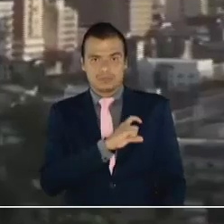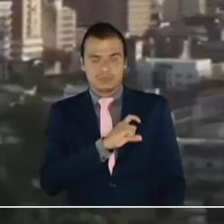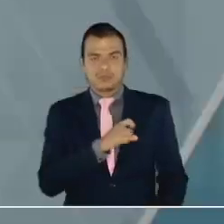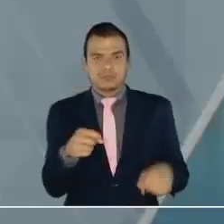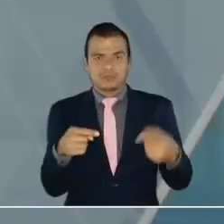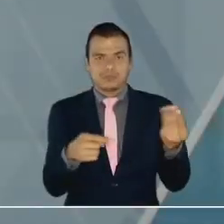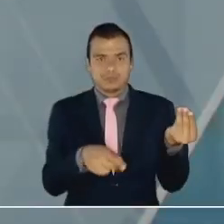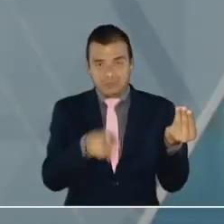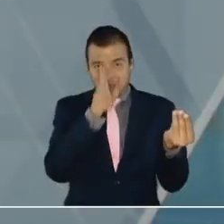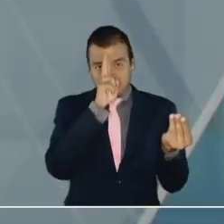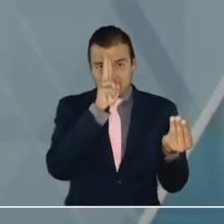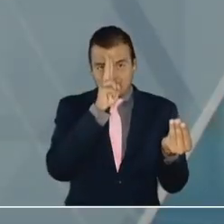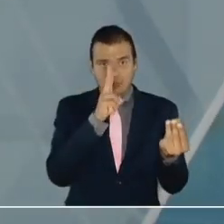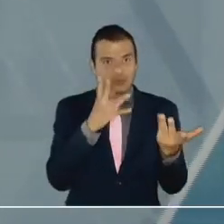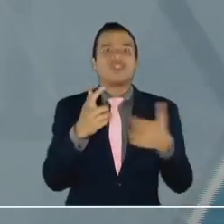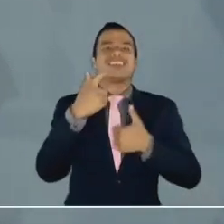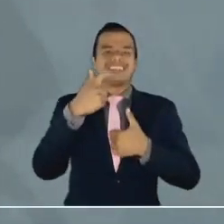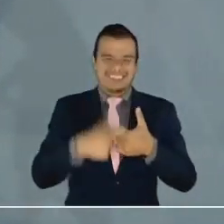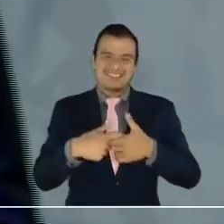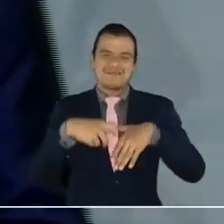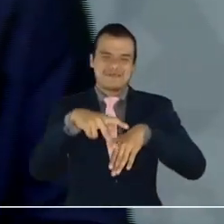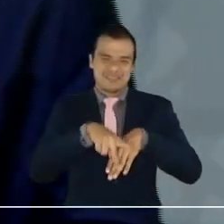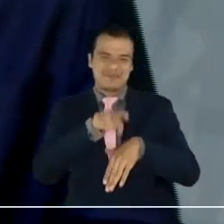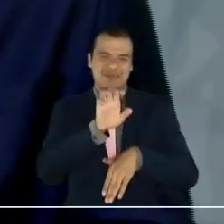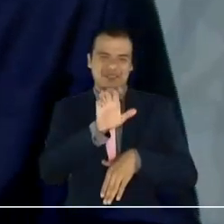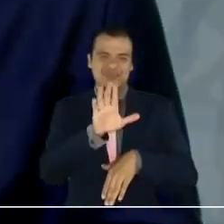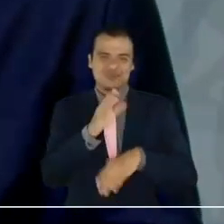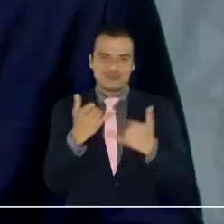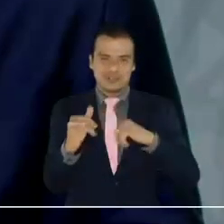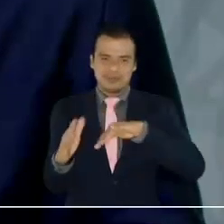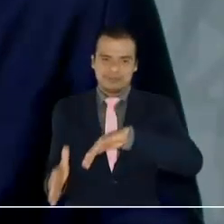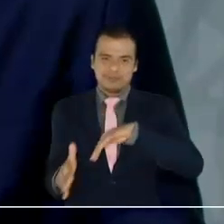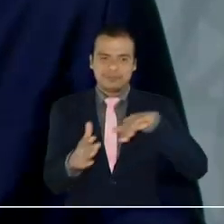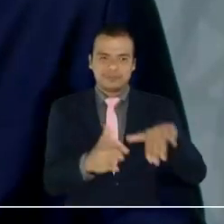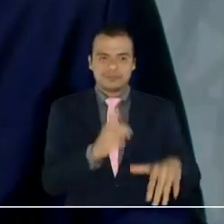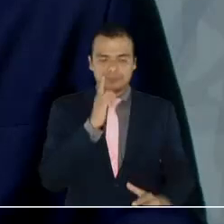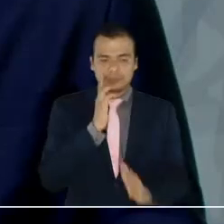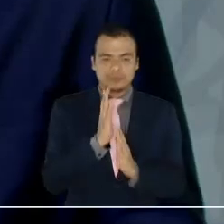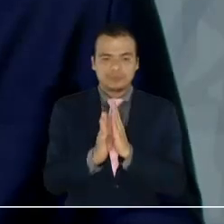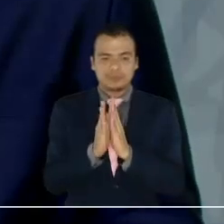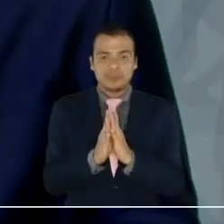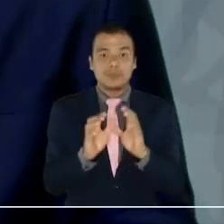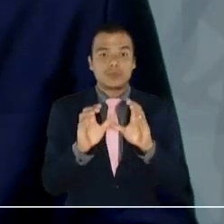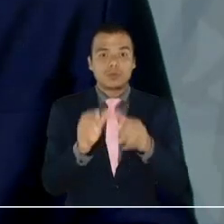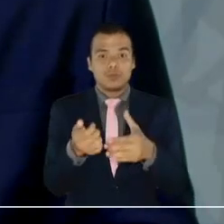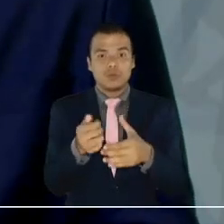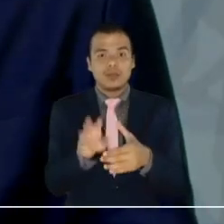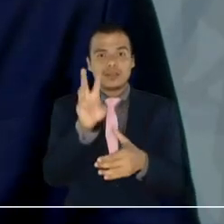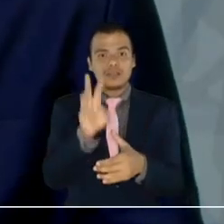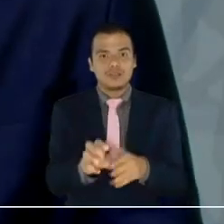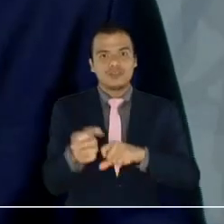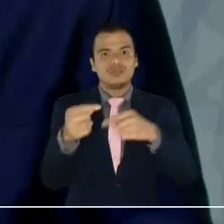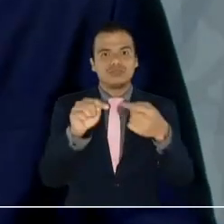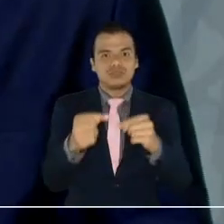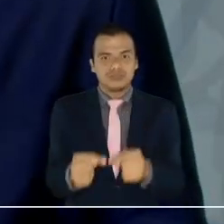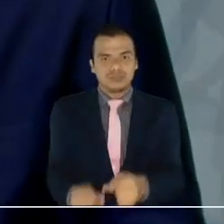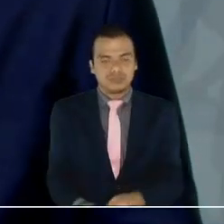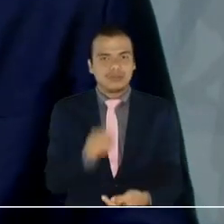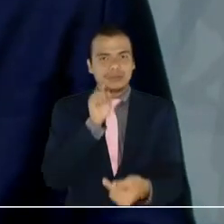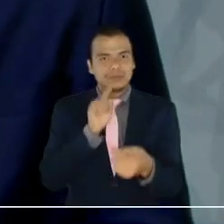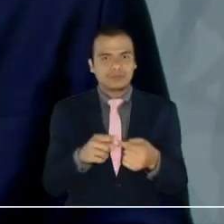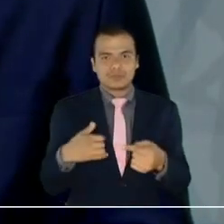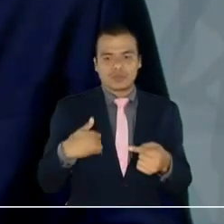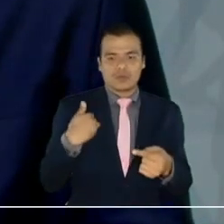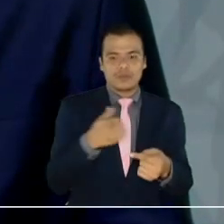Paraguay. Y se inauguró esta mañana el torneo Comuna 18 Sin Límites, que reúne más de 400 jugadores y organiza